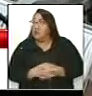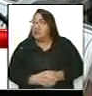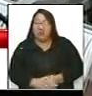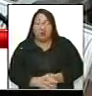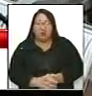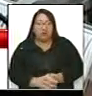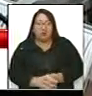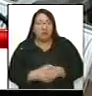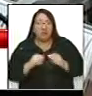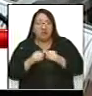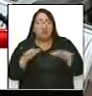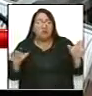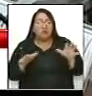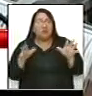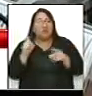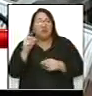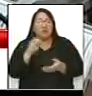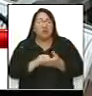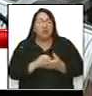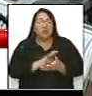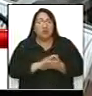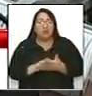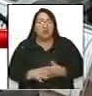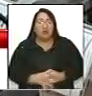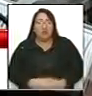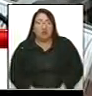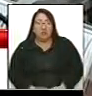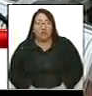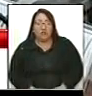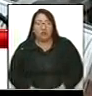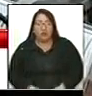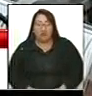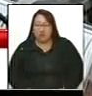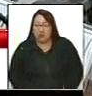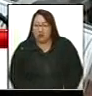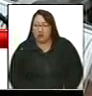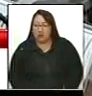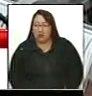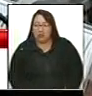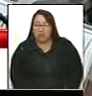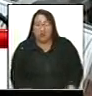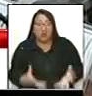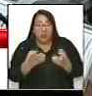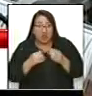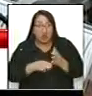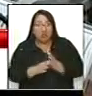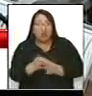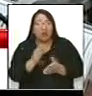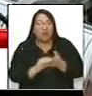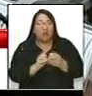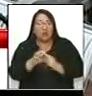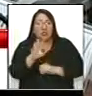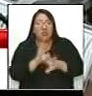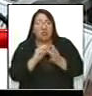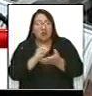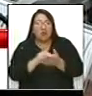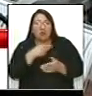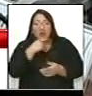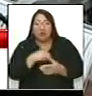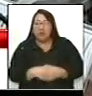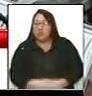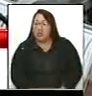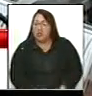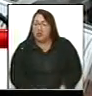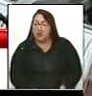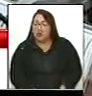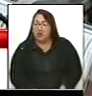vuelo y sigo volando y sigo llegando, y creo que acá estoy porque quiero seguir llevando más mensaje para más mujeres que lo